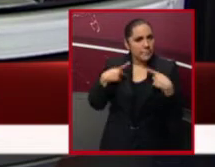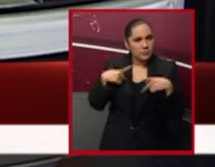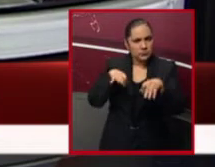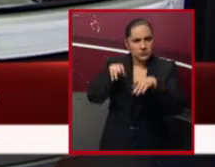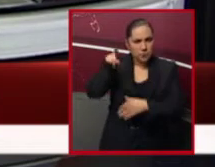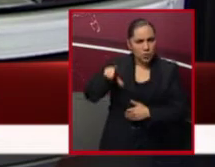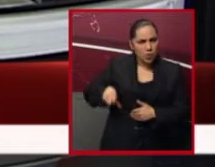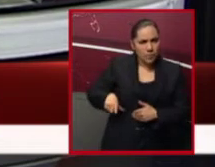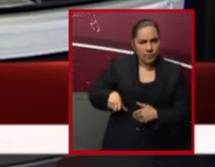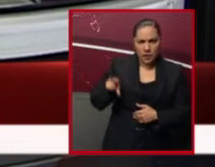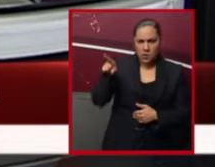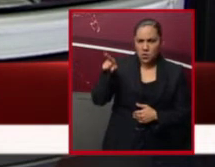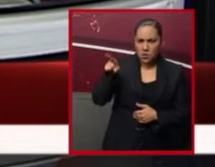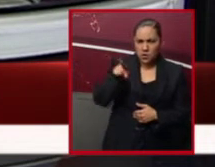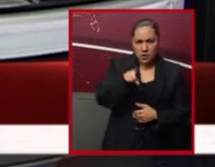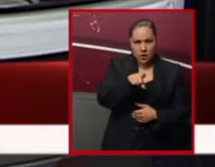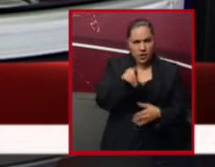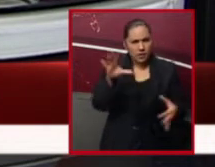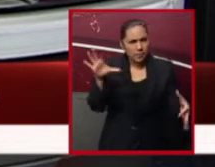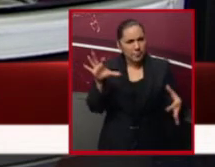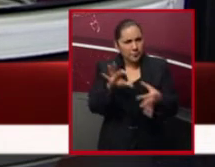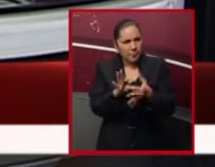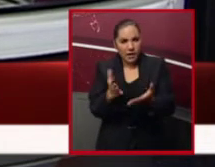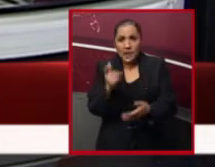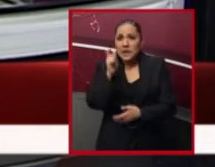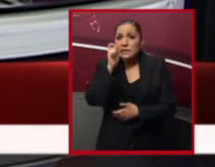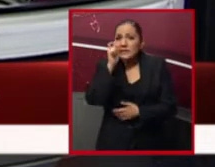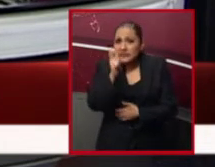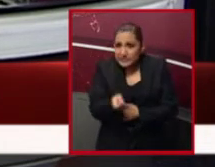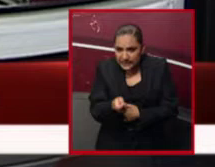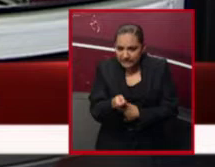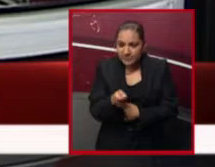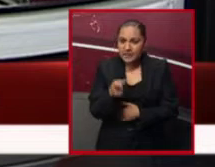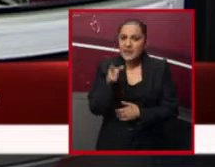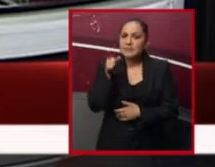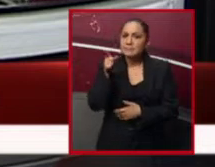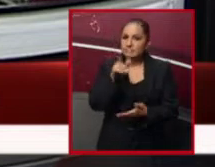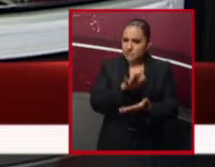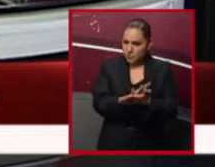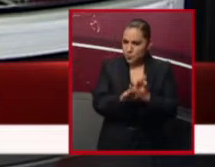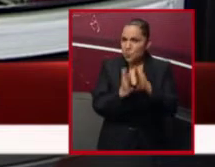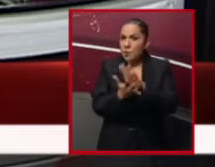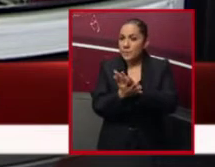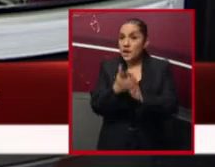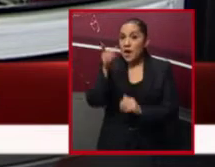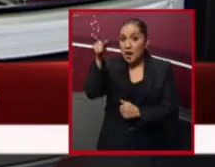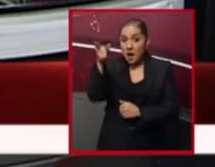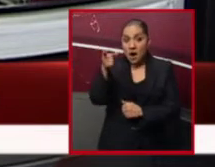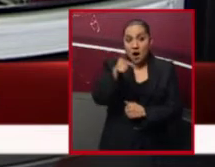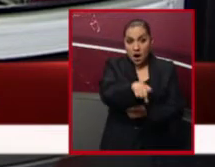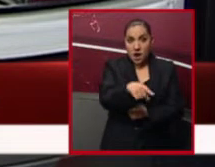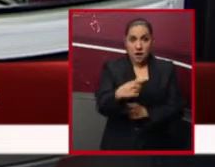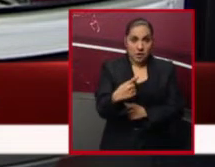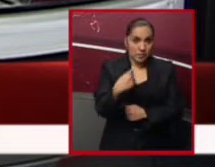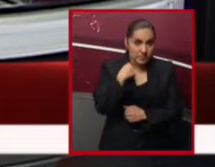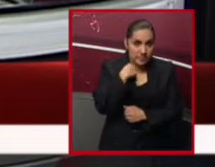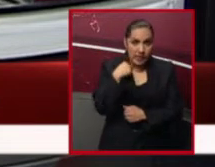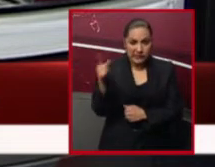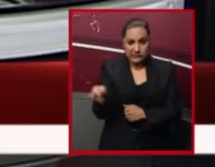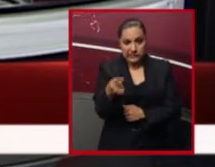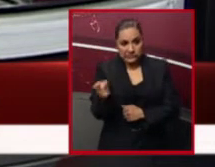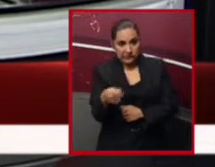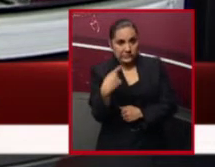una complicidad en el crimen, ya sea para realizarlo o para protegerlo después,